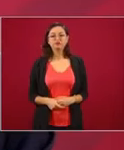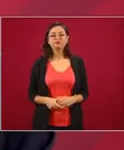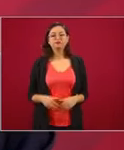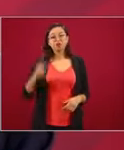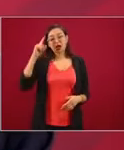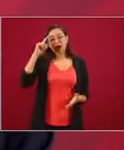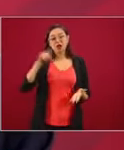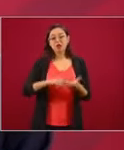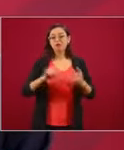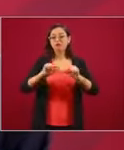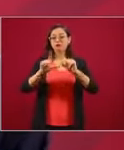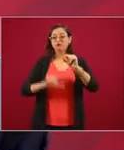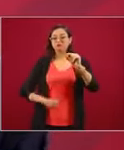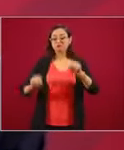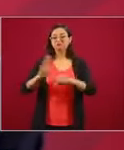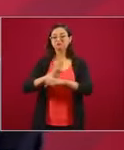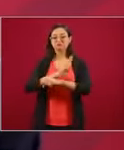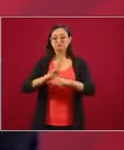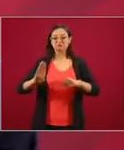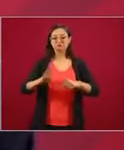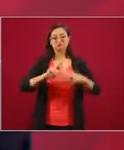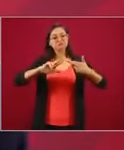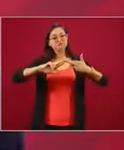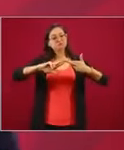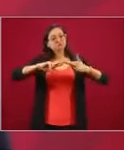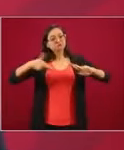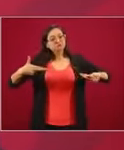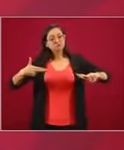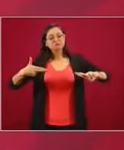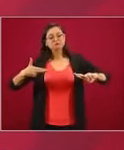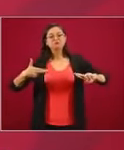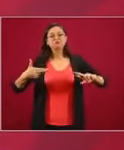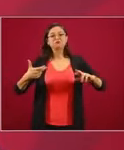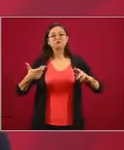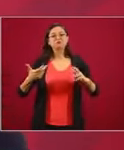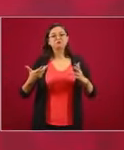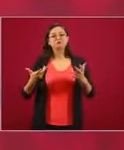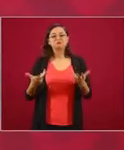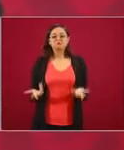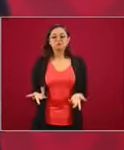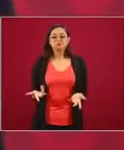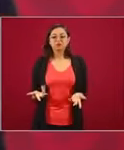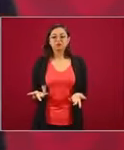conviene. Una relación de